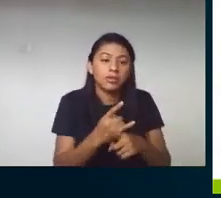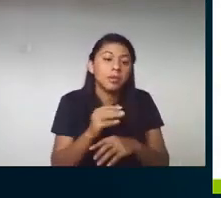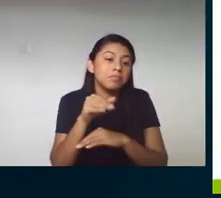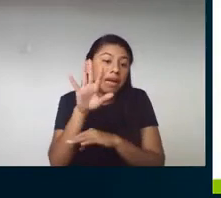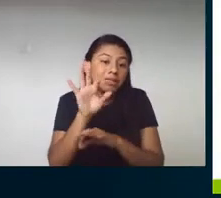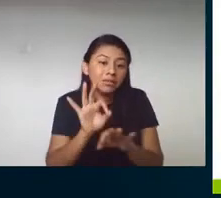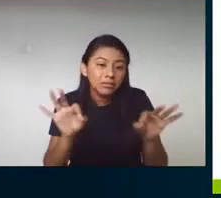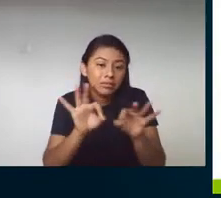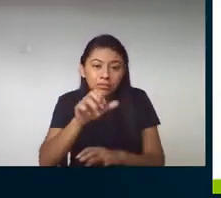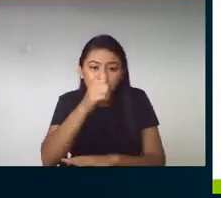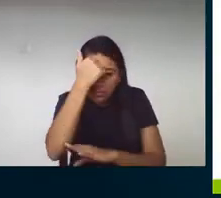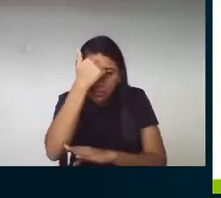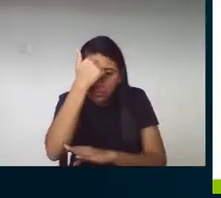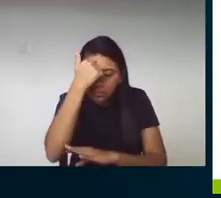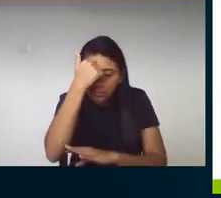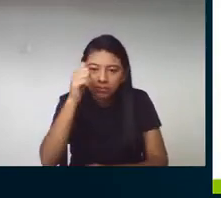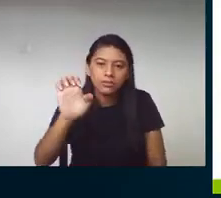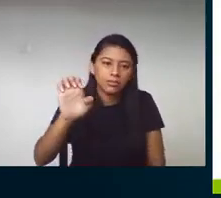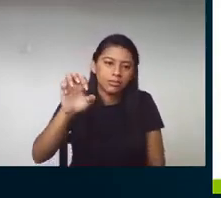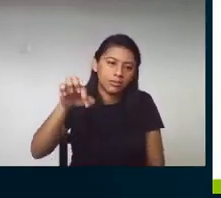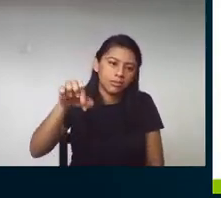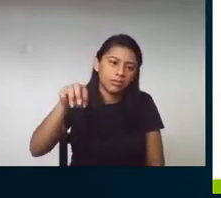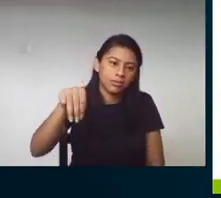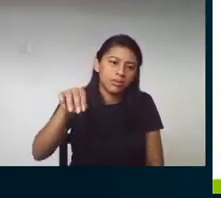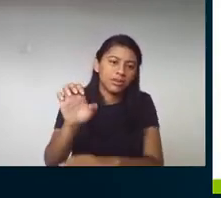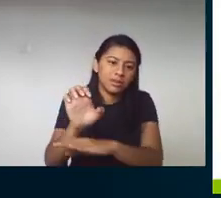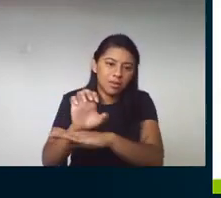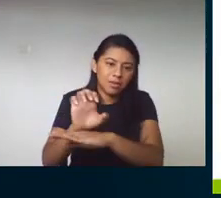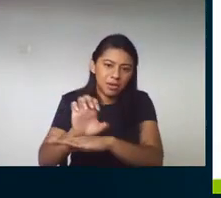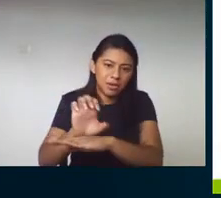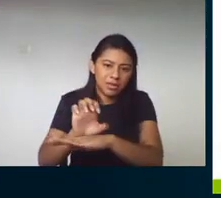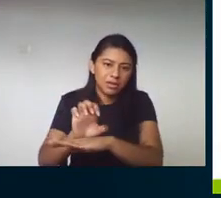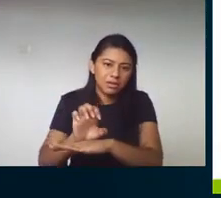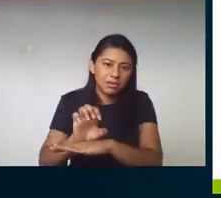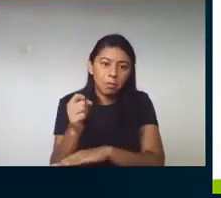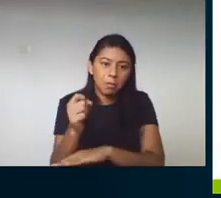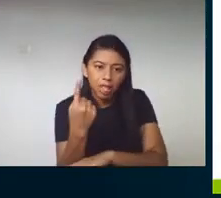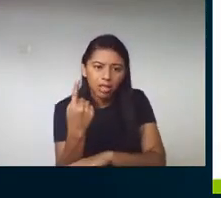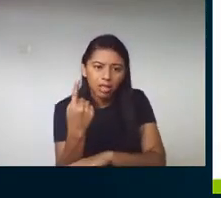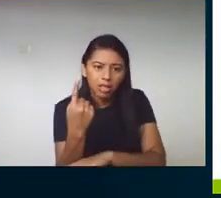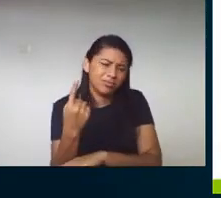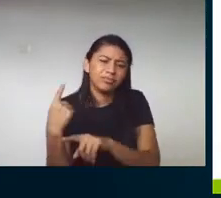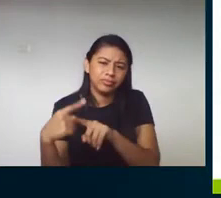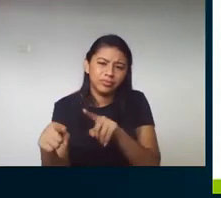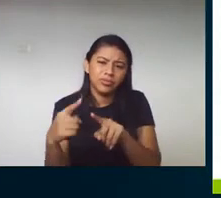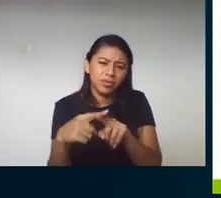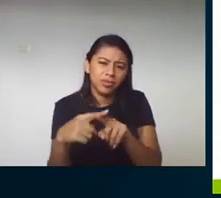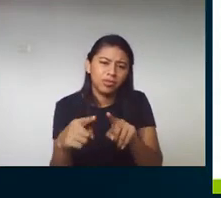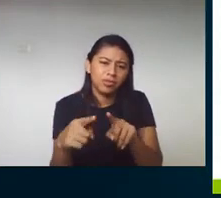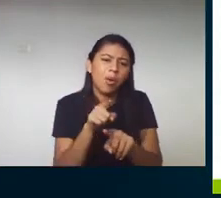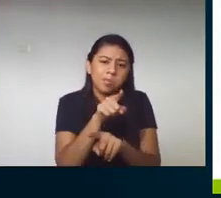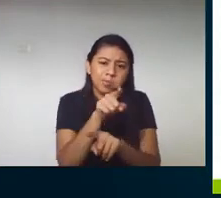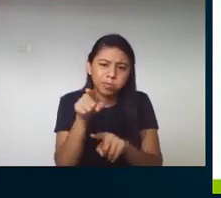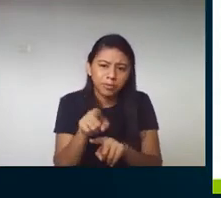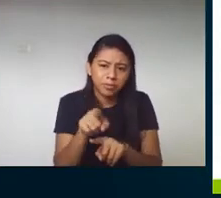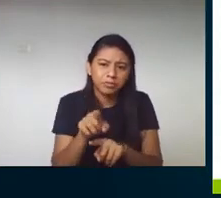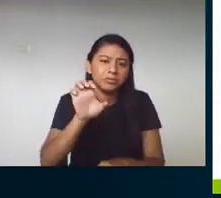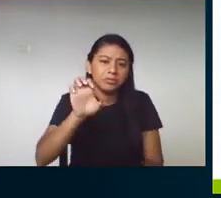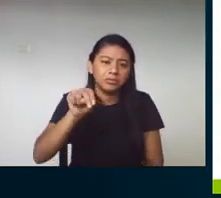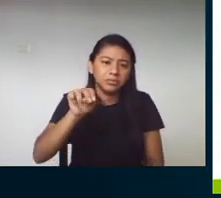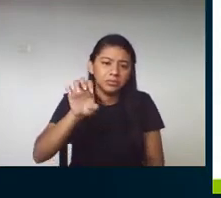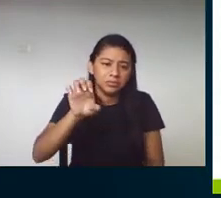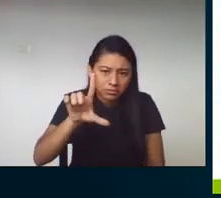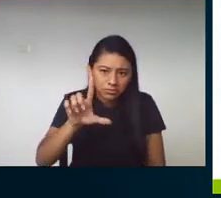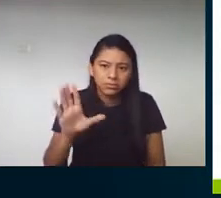tecnología, y esta no es una tecnología que esté excluida únicamente a estas grandes empresas de servicios. La usa cualquier